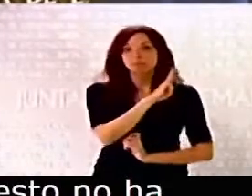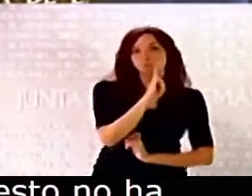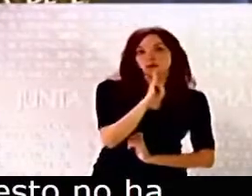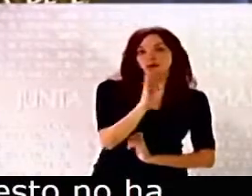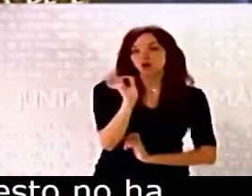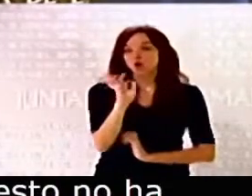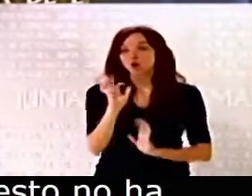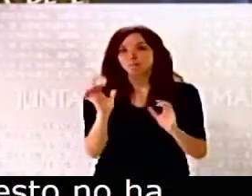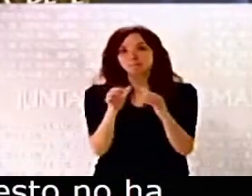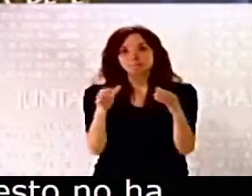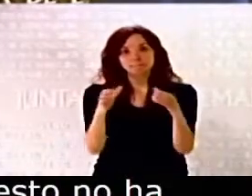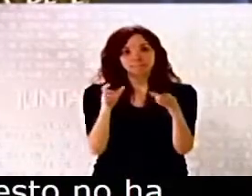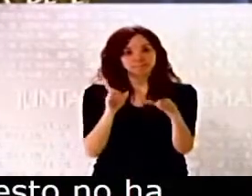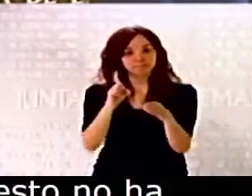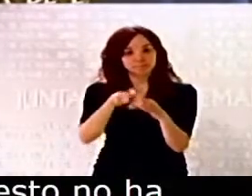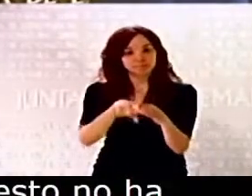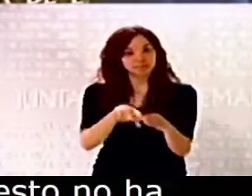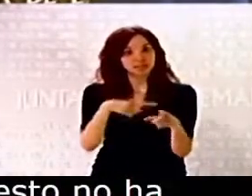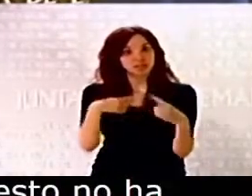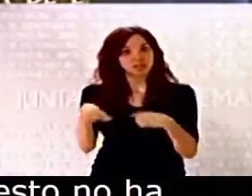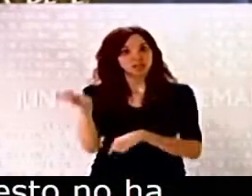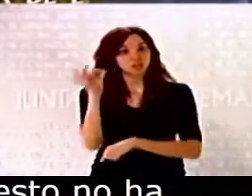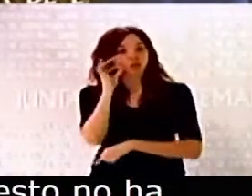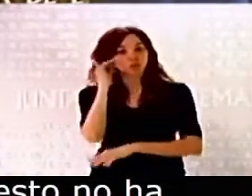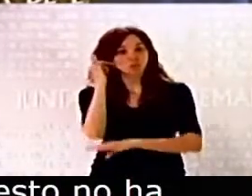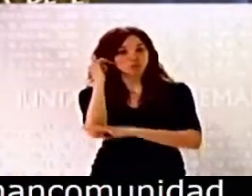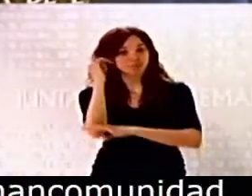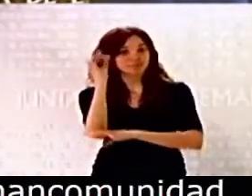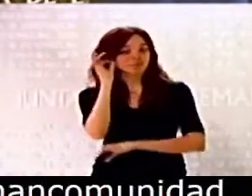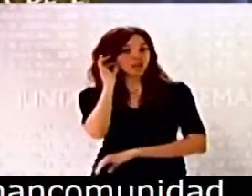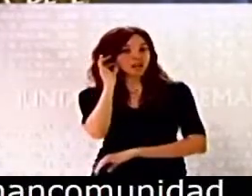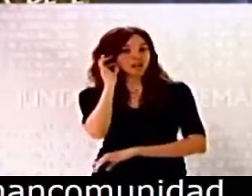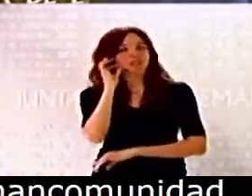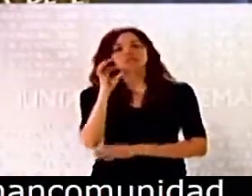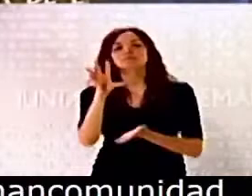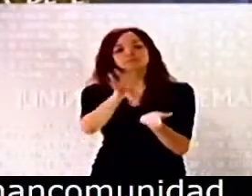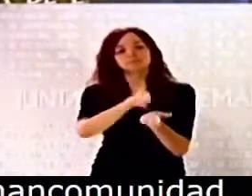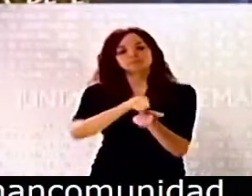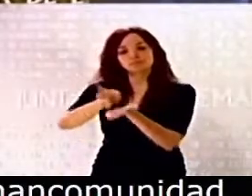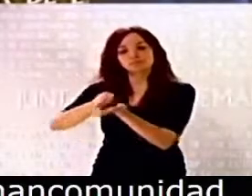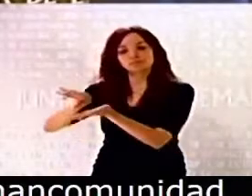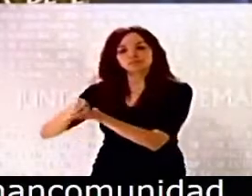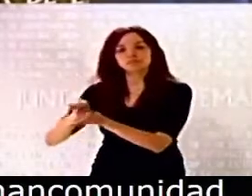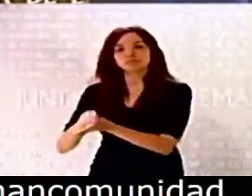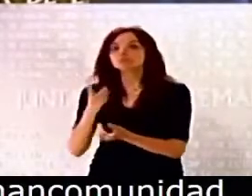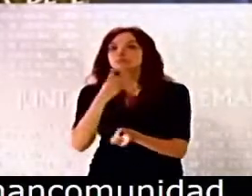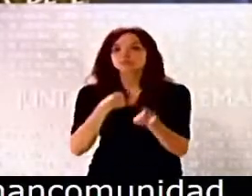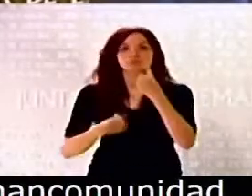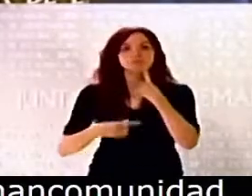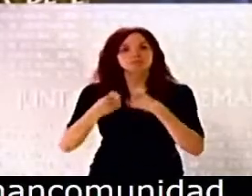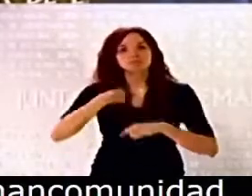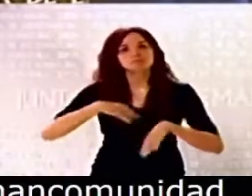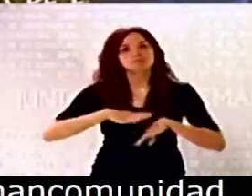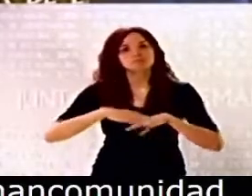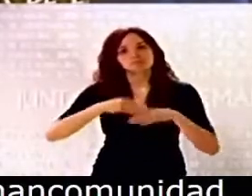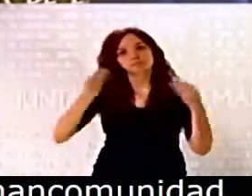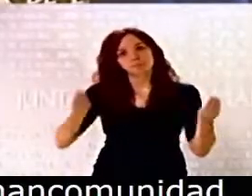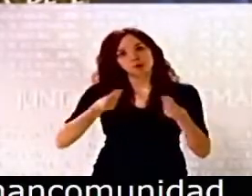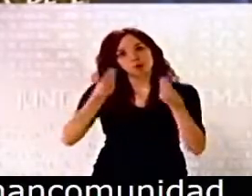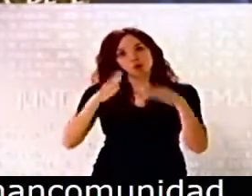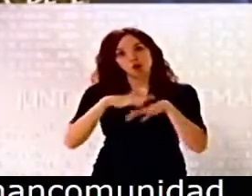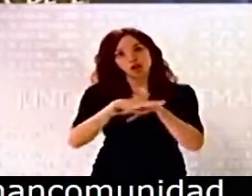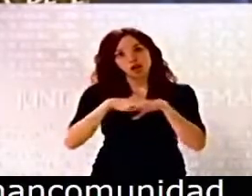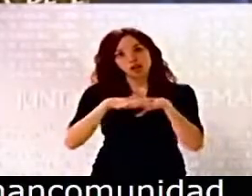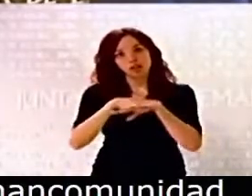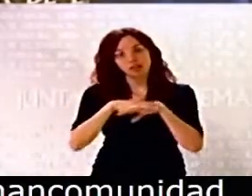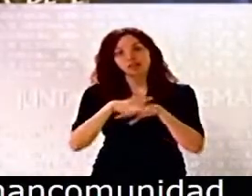mancomunidades donde ha ido la directora del IMES, hemos recogido las propuestas de mejora de la red en el momento que la Junta de Extremadura dice